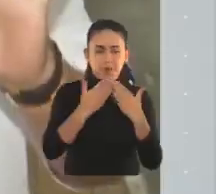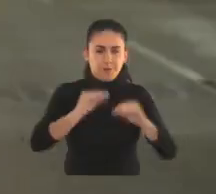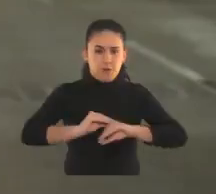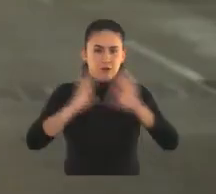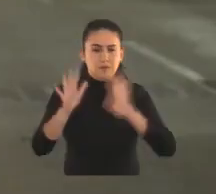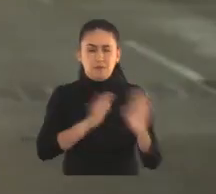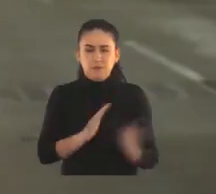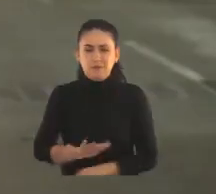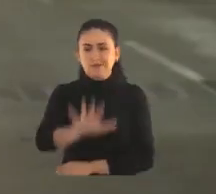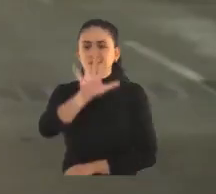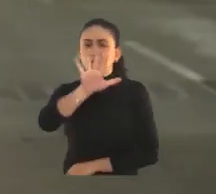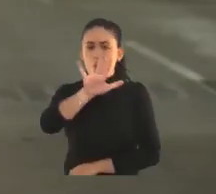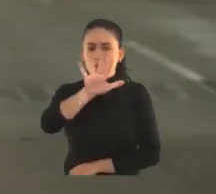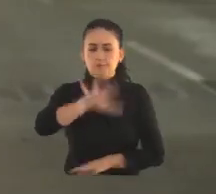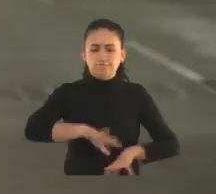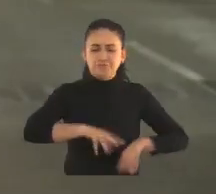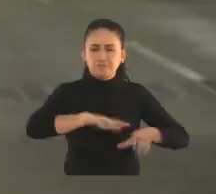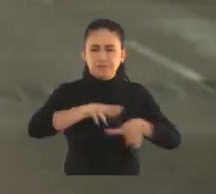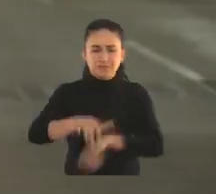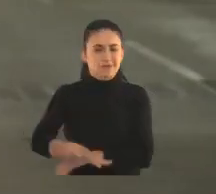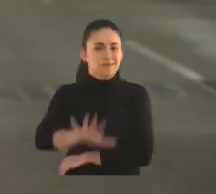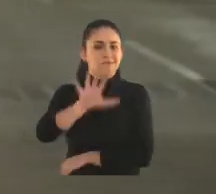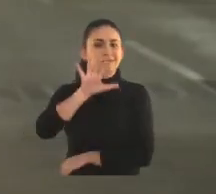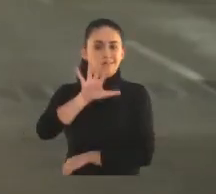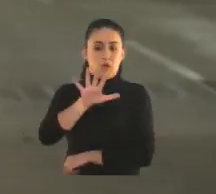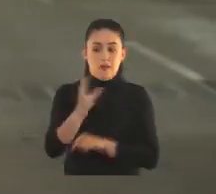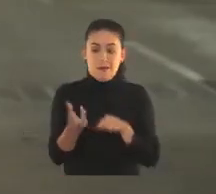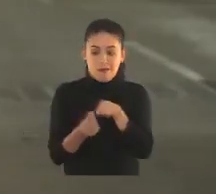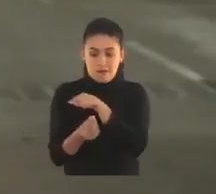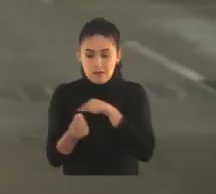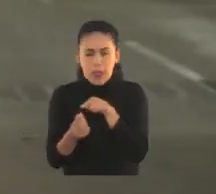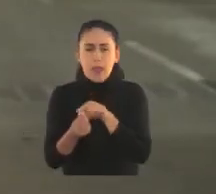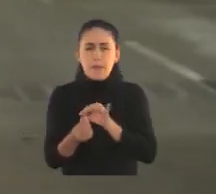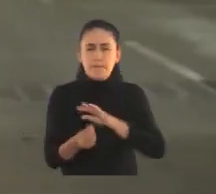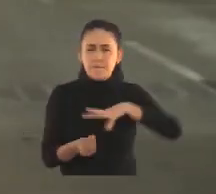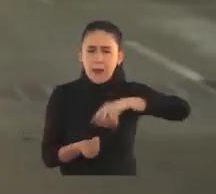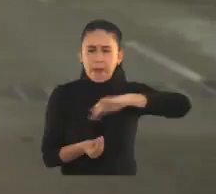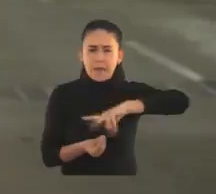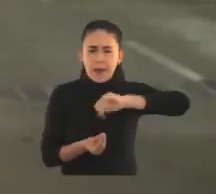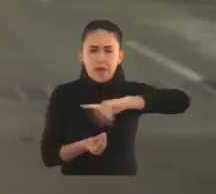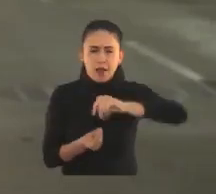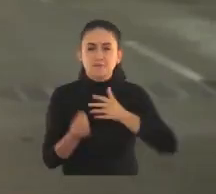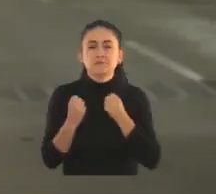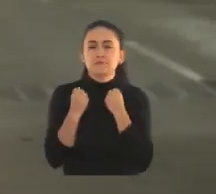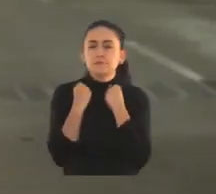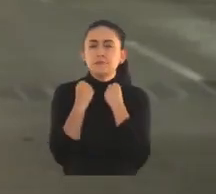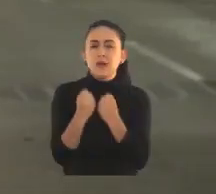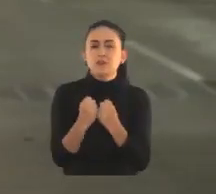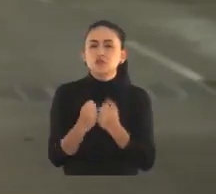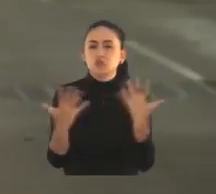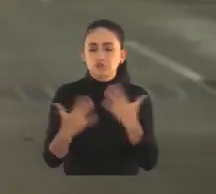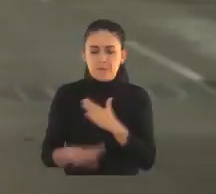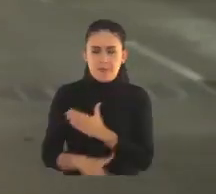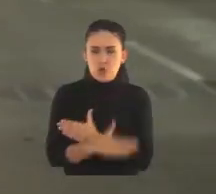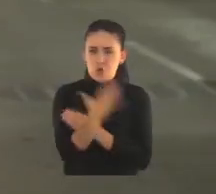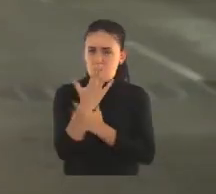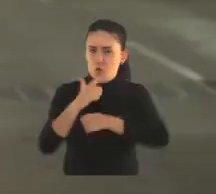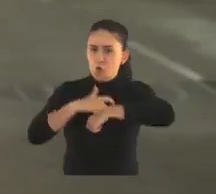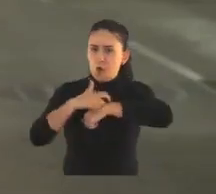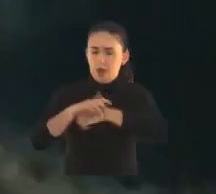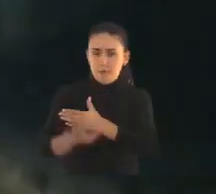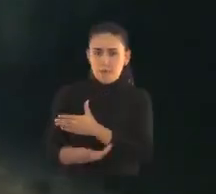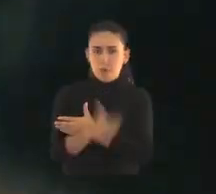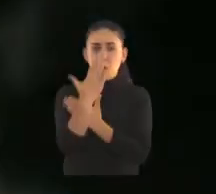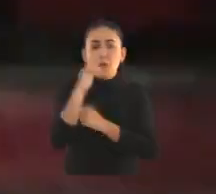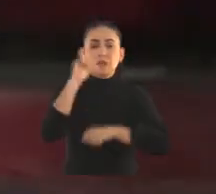Al menos 5 hurtos estarían vinculados a esta banda delincuencial que delinquían especialmente en horas de la madrugada, cuando las